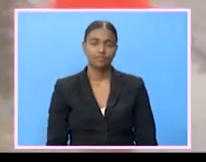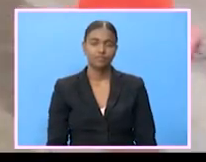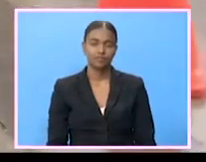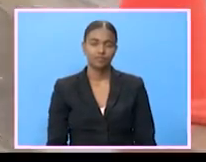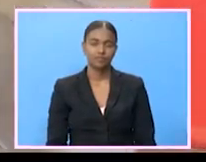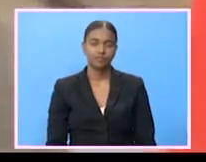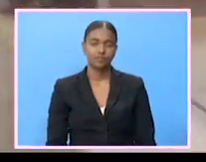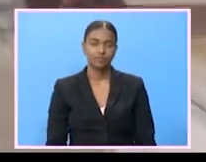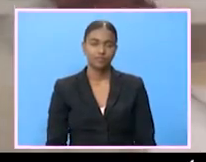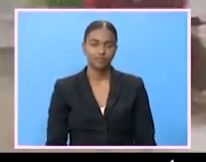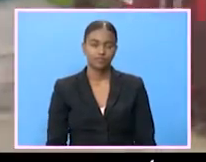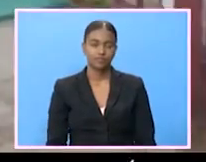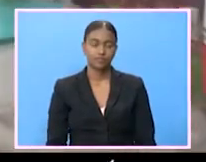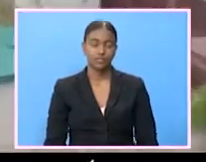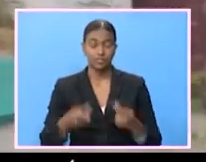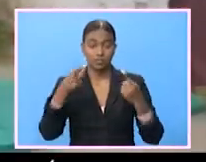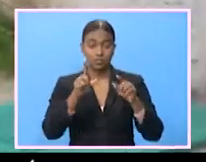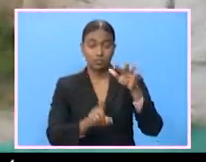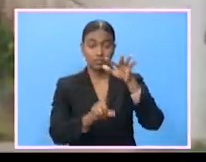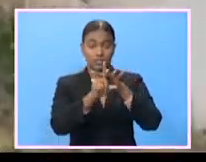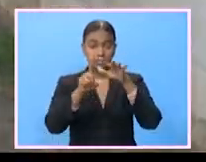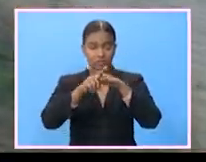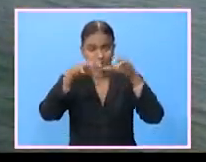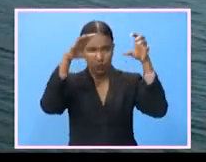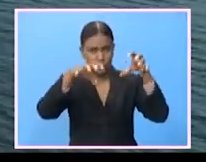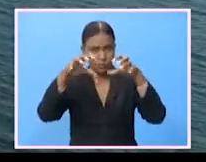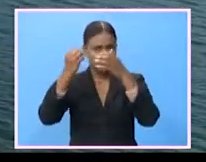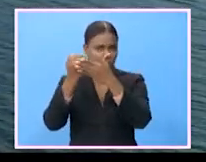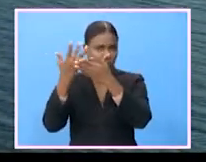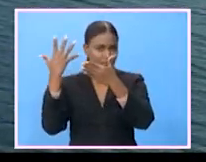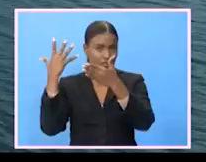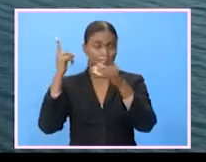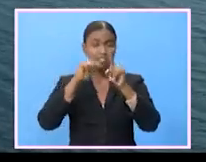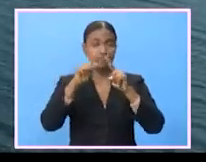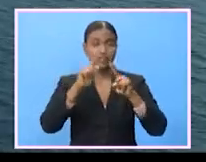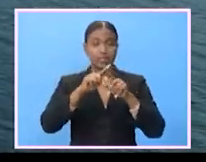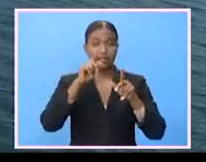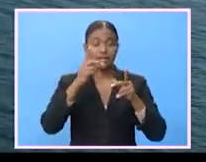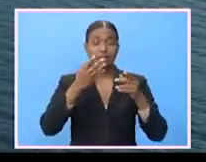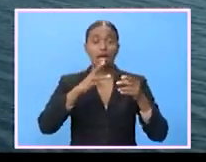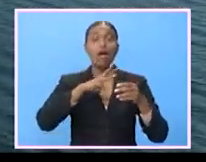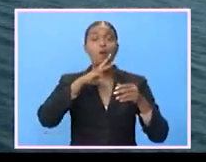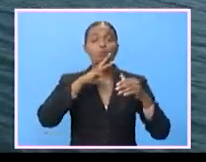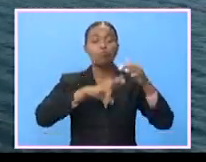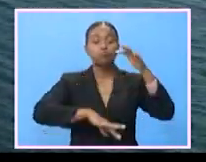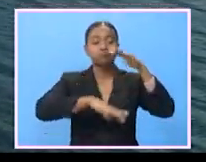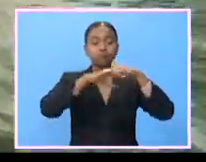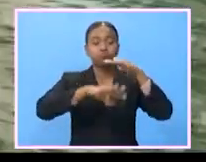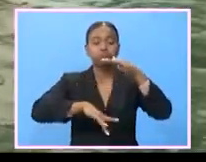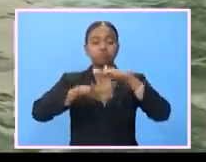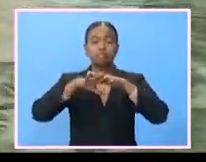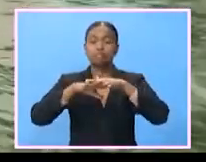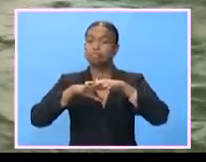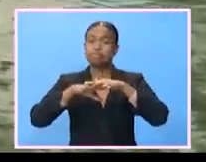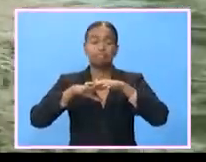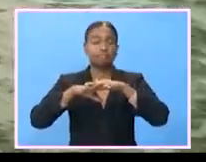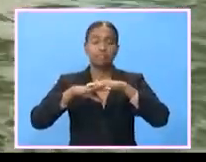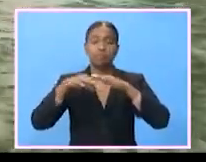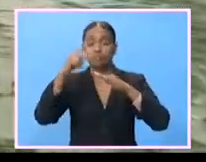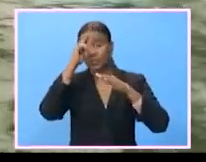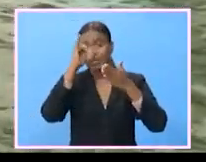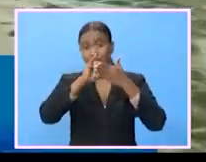Pese a las lluvias registradas en el país en las últimas semanas, diferentes presas se encuentran en niveles que empiezan a preocupar a